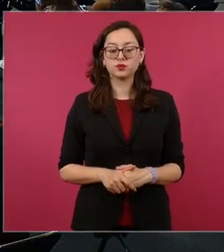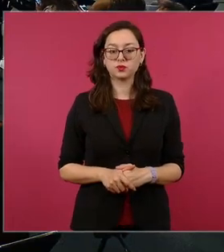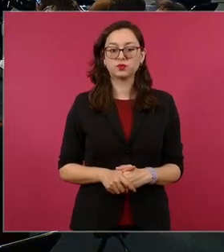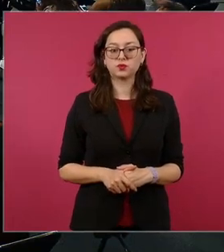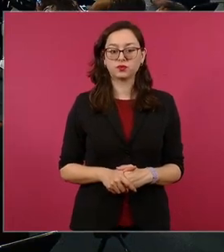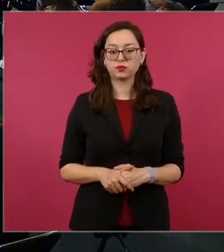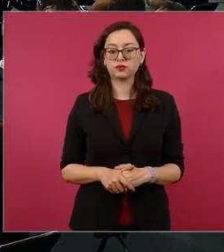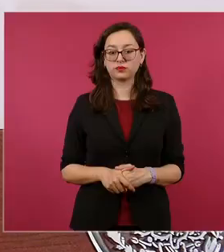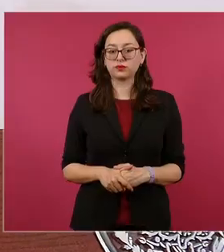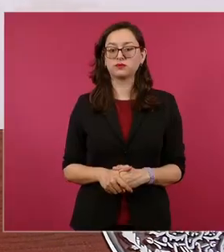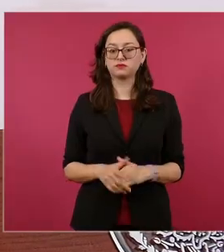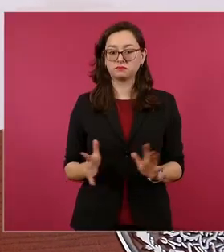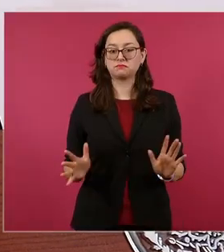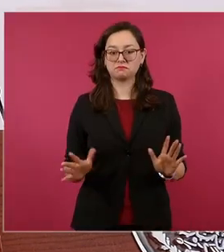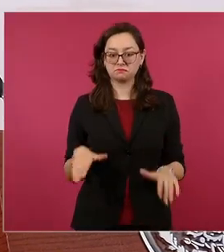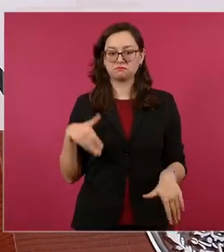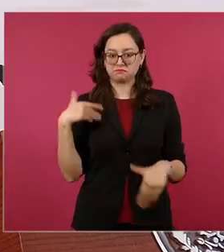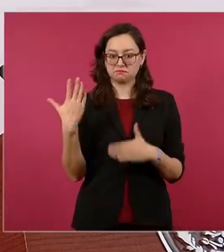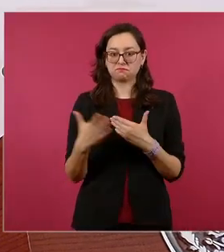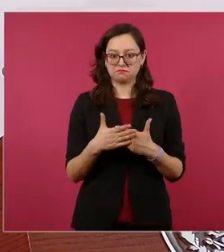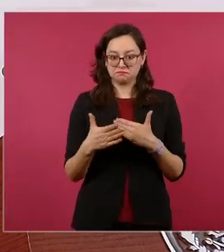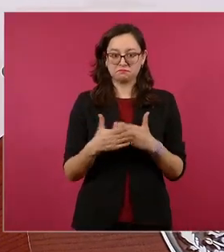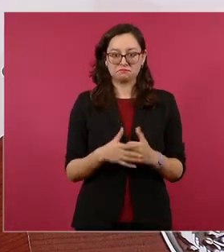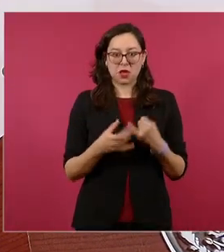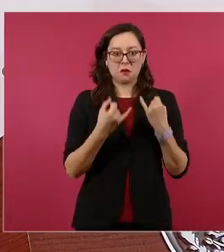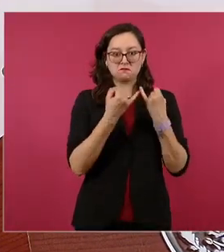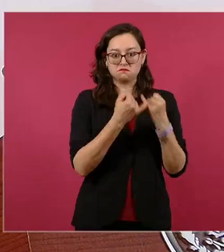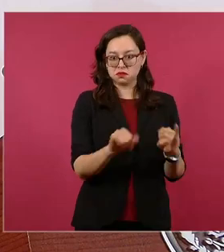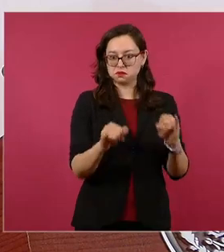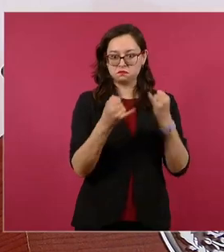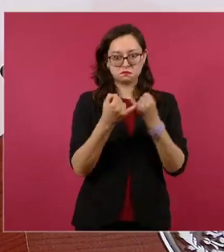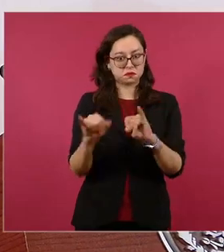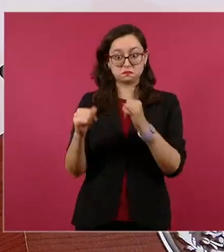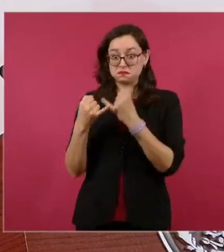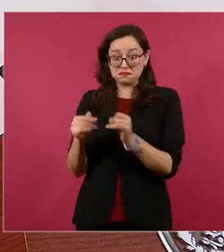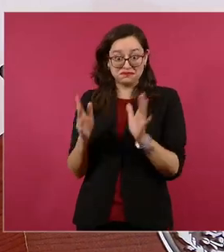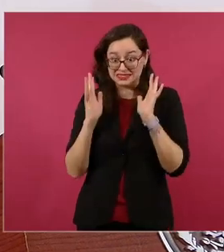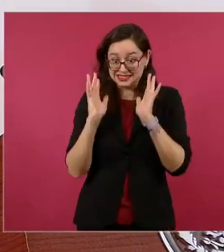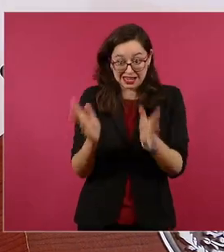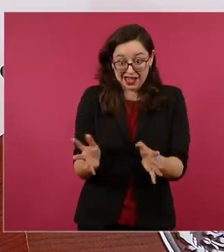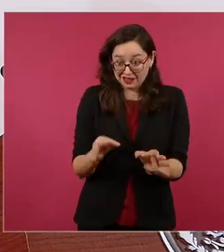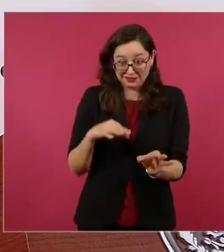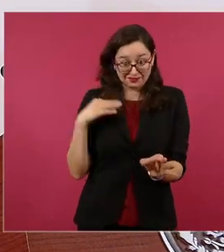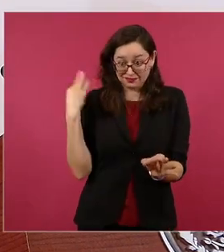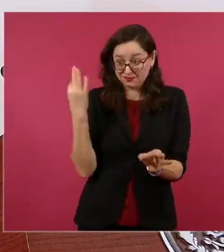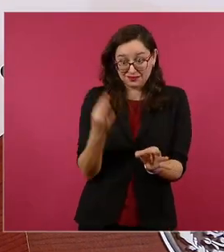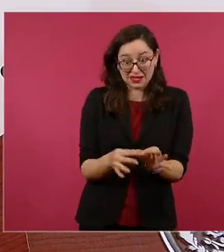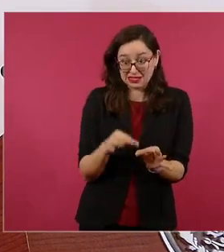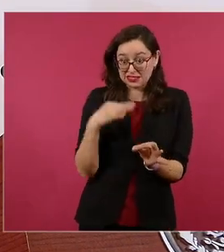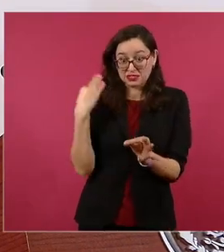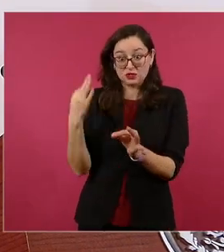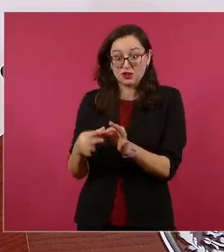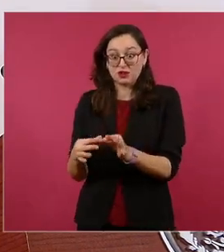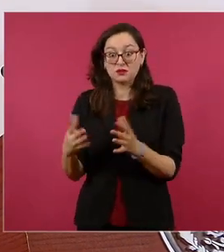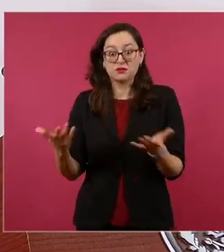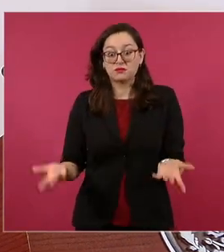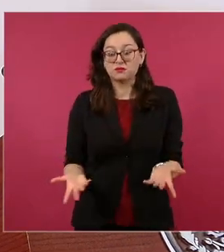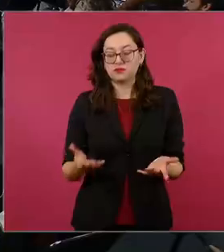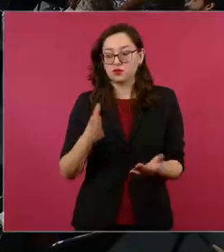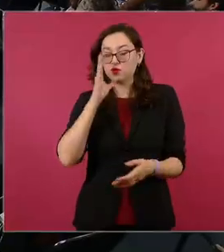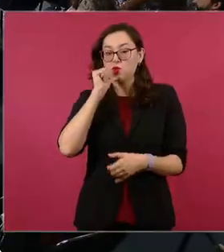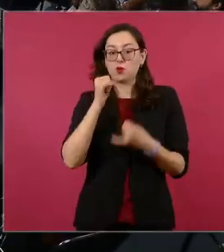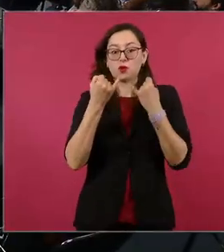Todo eso lo vamos a inaugurar. Es más, ya están funcionando varios tramos, no los inauguramos por la veda.